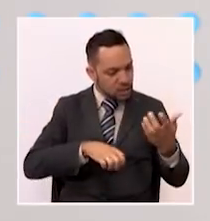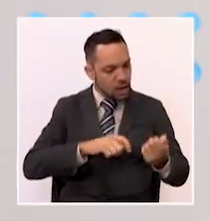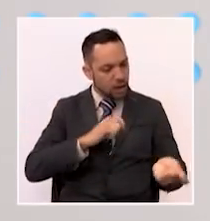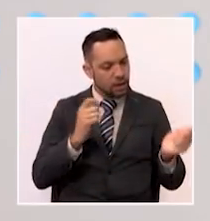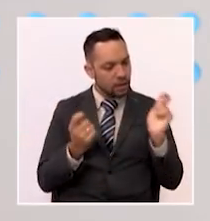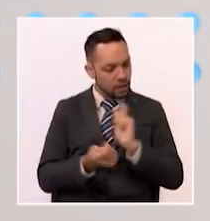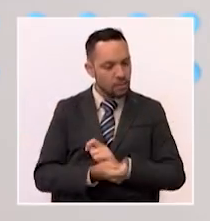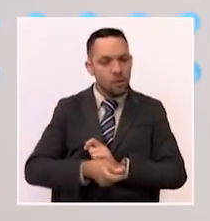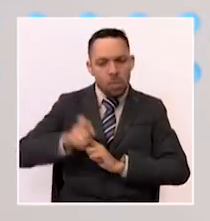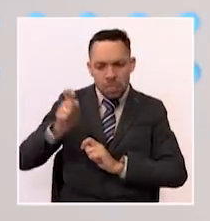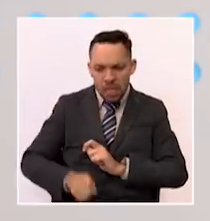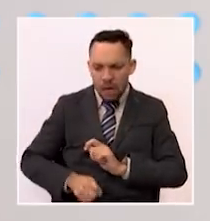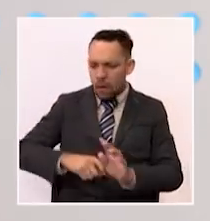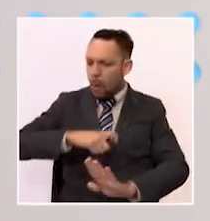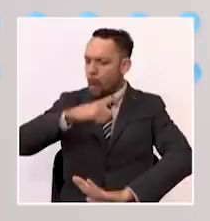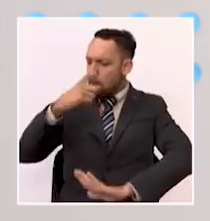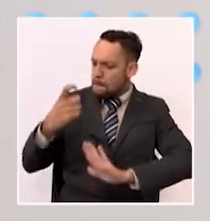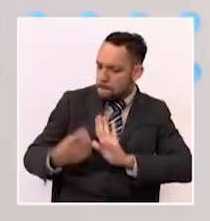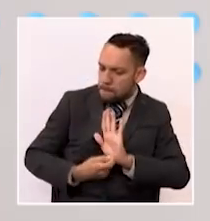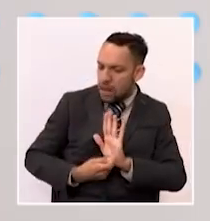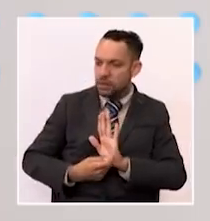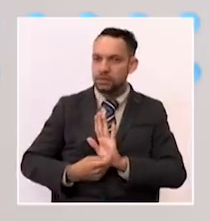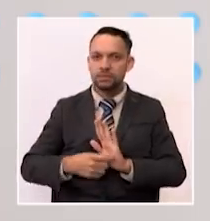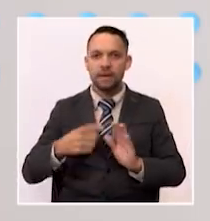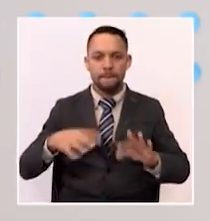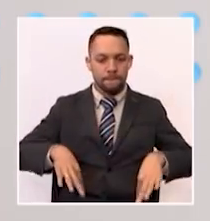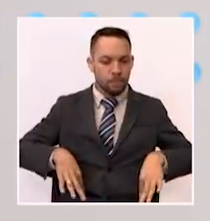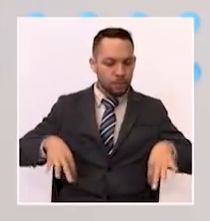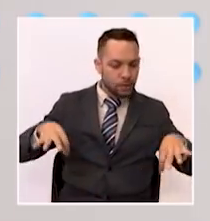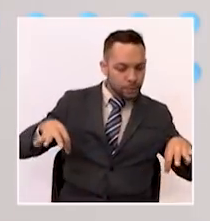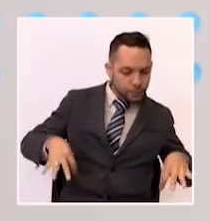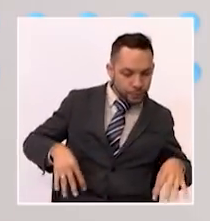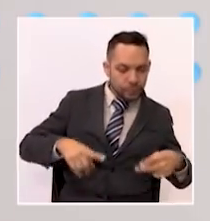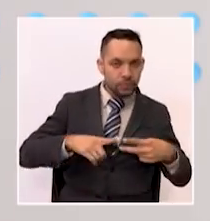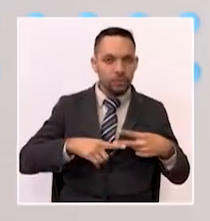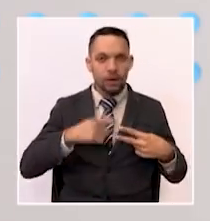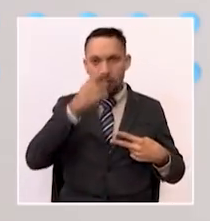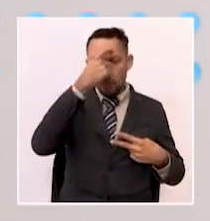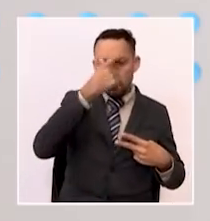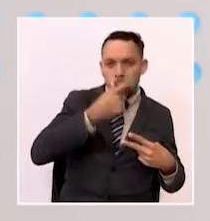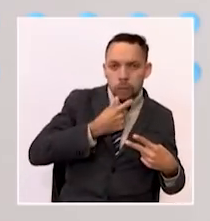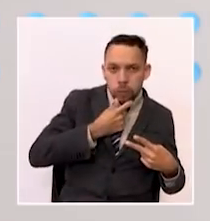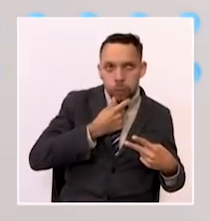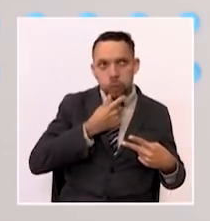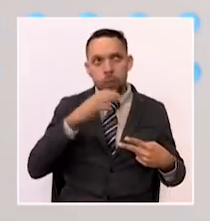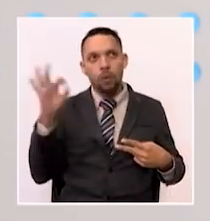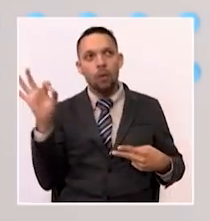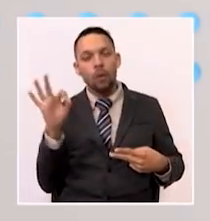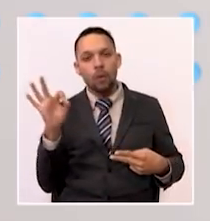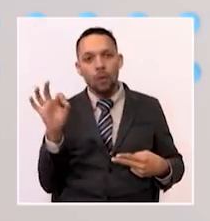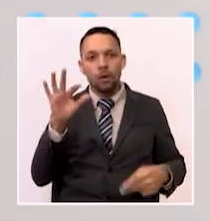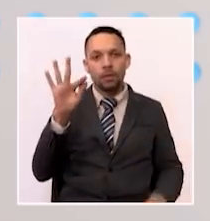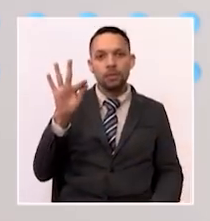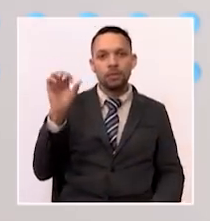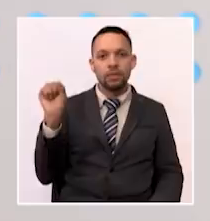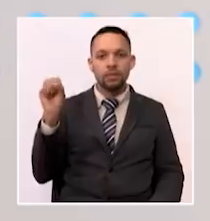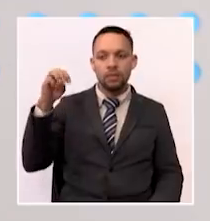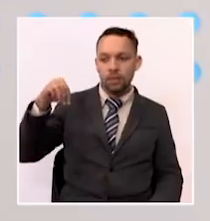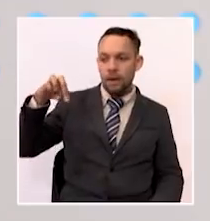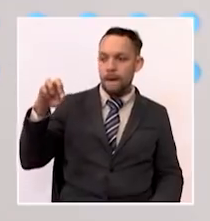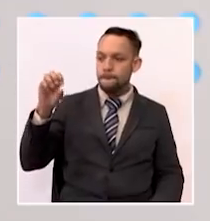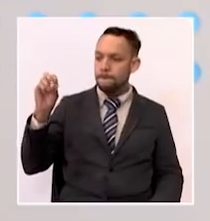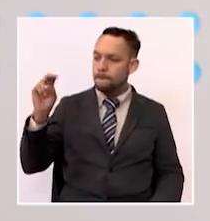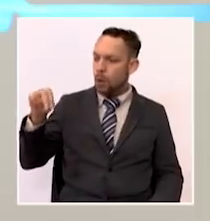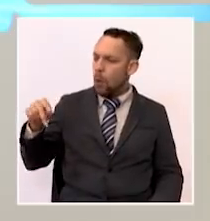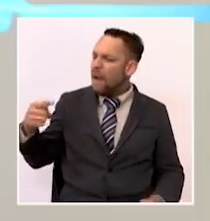sus cambios en cuanto, por ejemplo, a la ropa interior, la toalla o el tampón que se pone. ¿Cómo debe ella empezar a